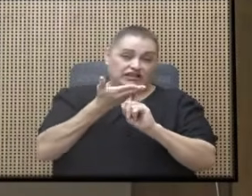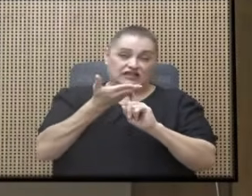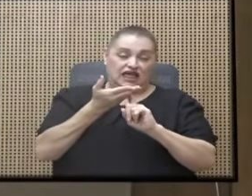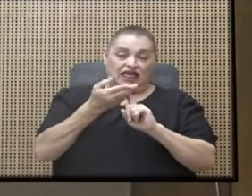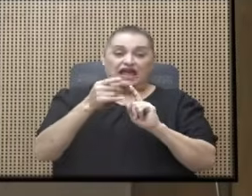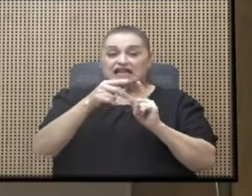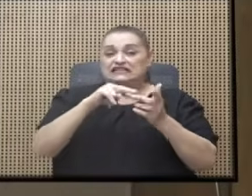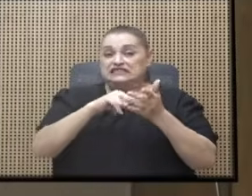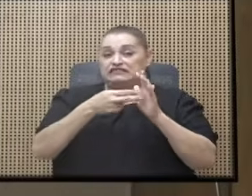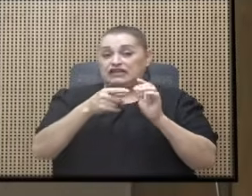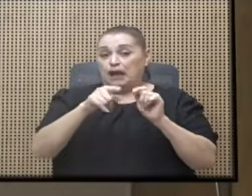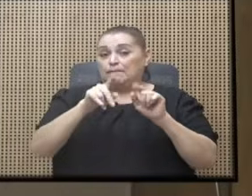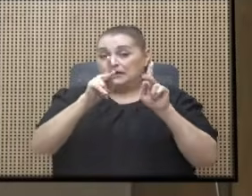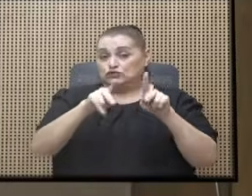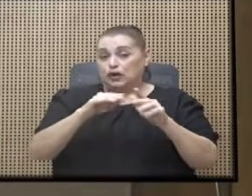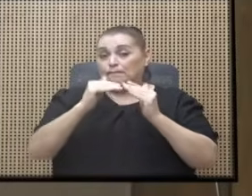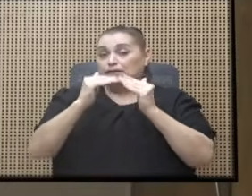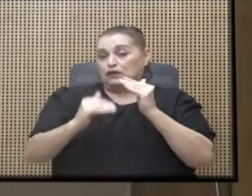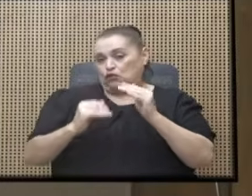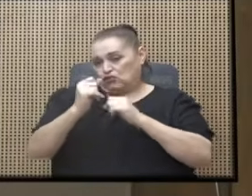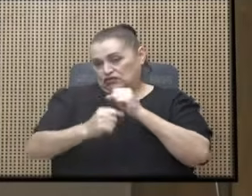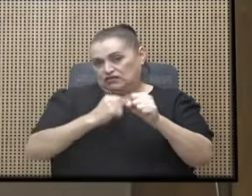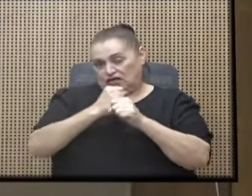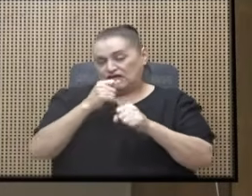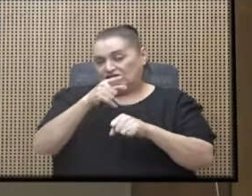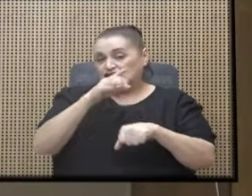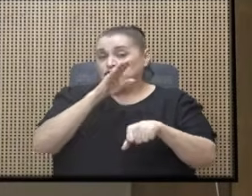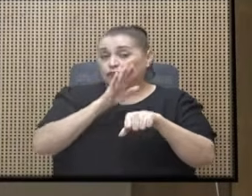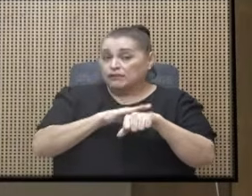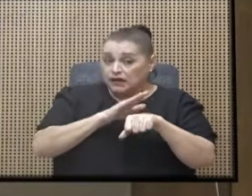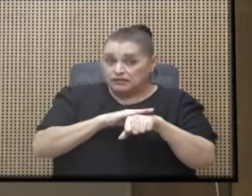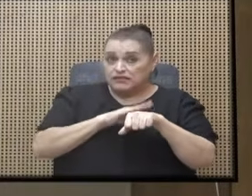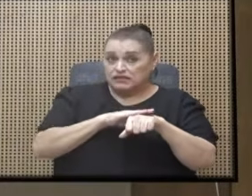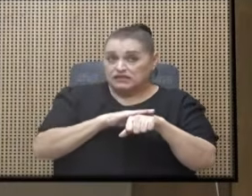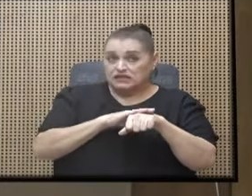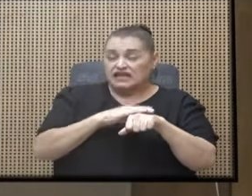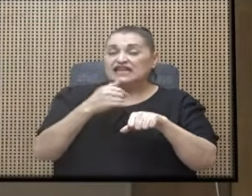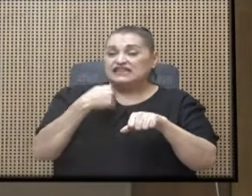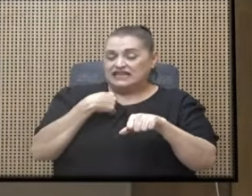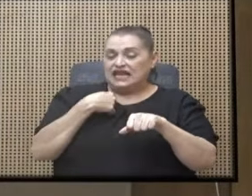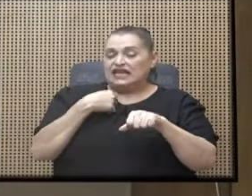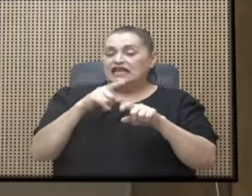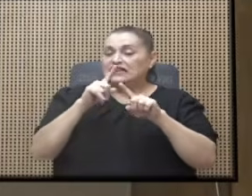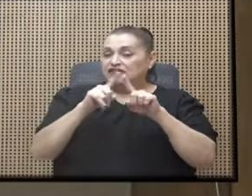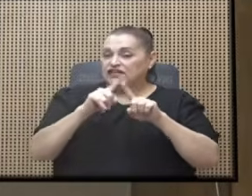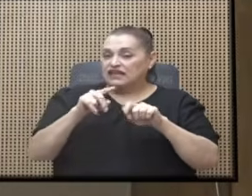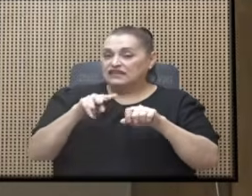de edad. Y esto permite realmente, tiene una serie de ventajas,